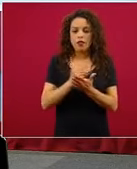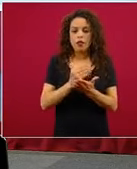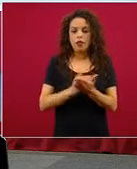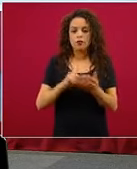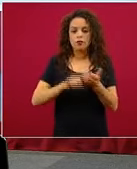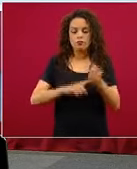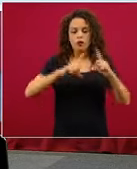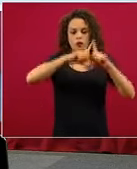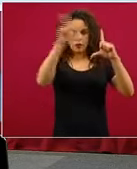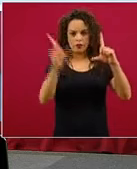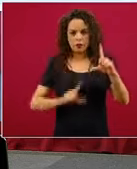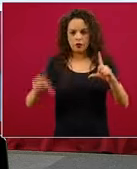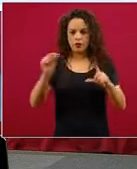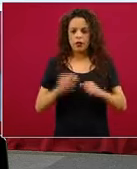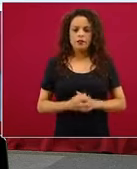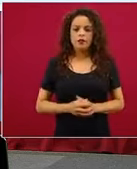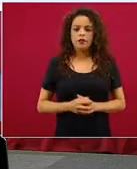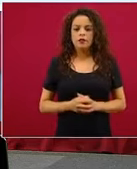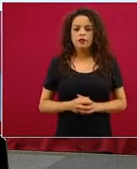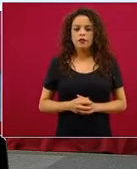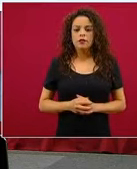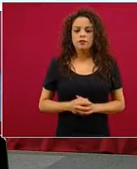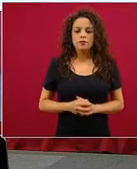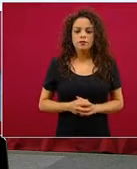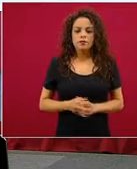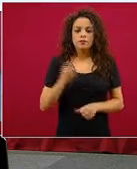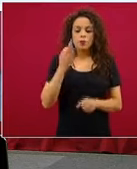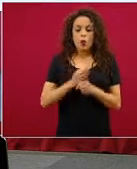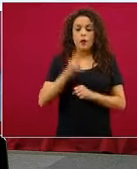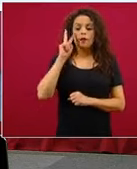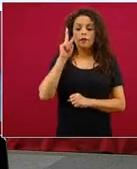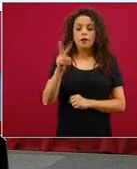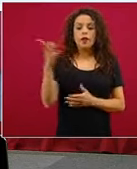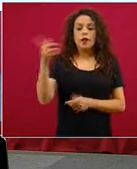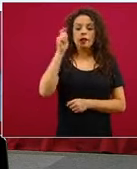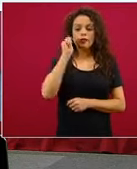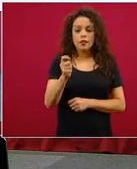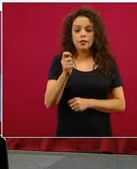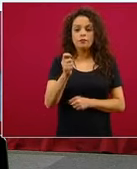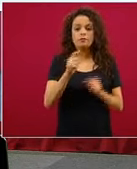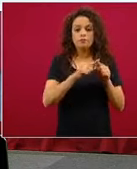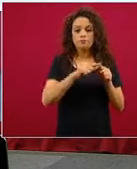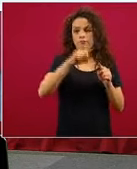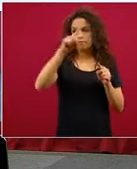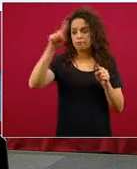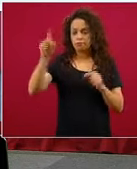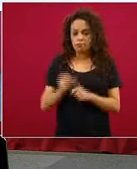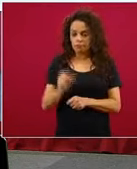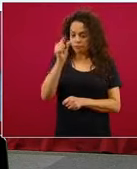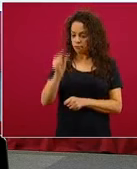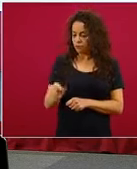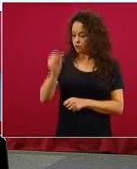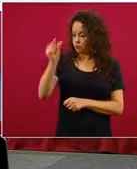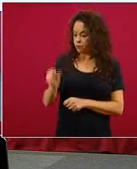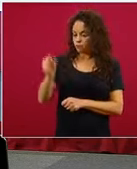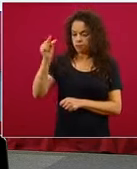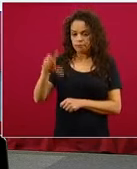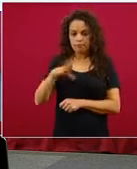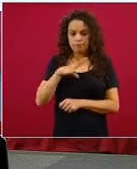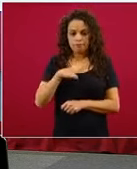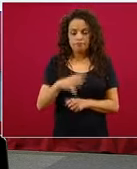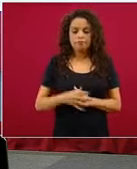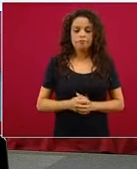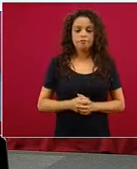nacional. Si vemos la siguiente diapositiva. Muy bien, aquí tenemos nuestra curva epidémica representada por barras apiladas. Les